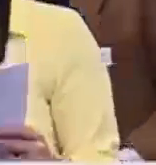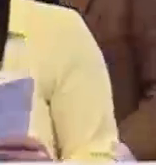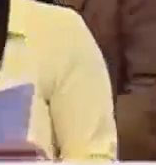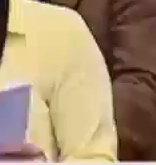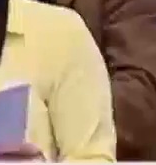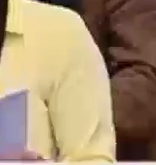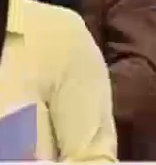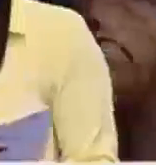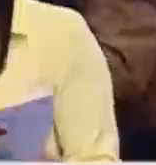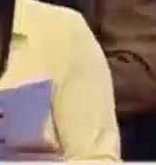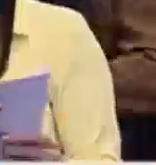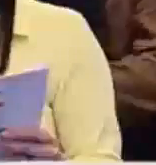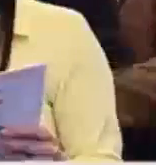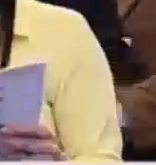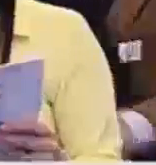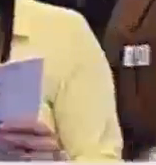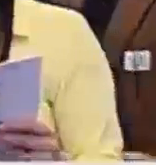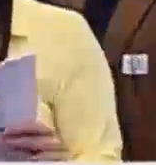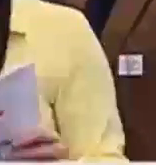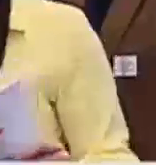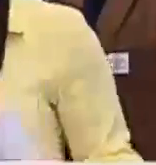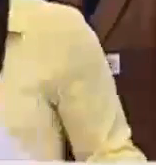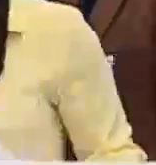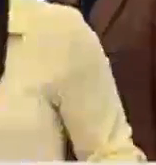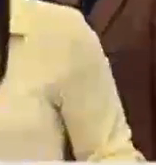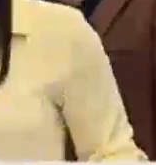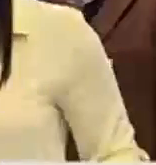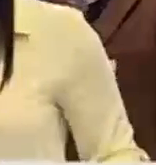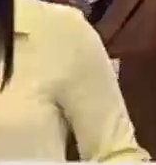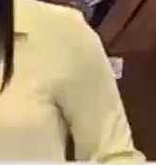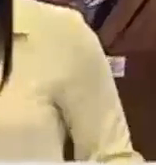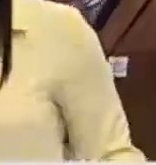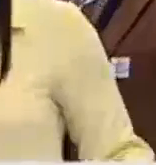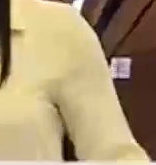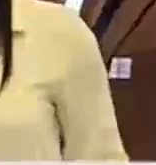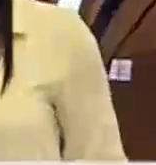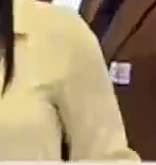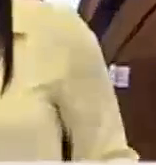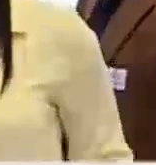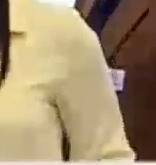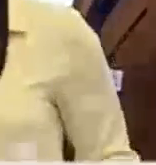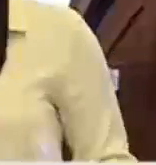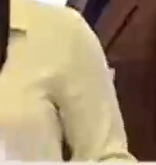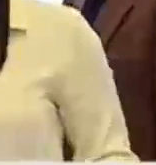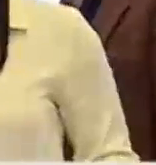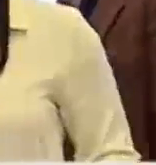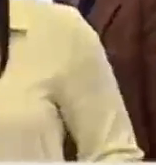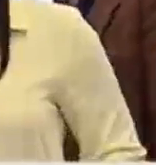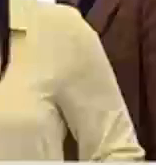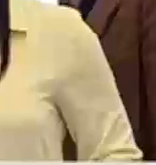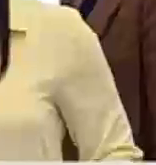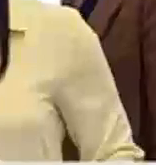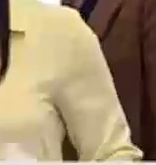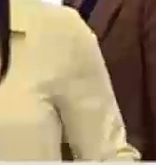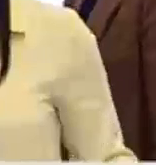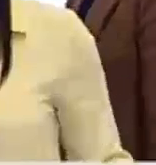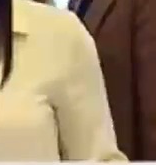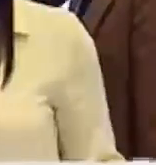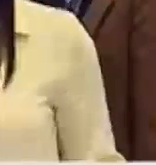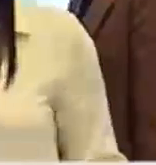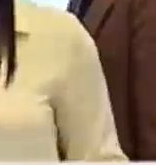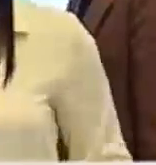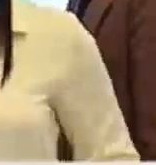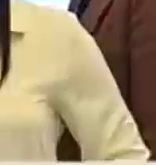primer eje temático derechos sociales y políticas públicas y en el cual se estarán trabajando en estos días. Le agradezco que nos haya acompañado y lo invito a